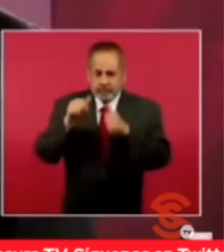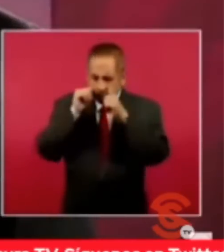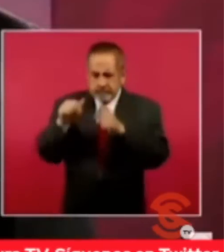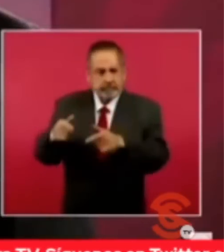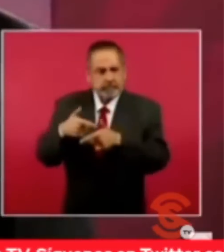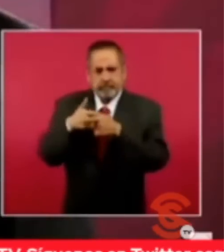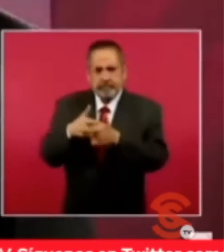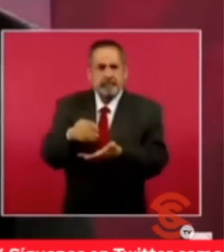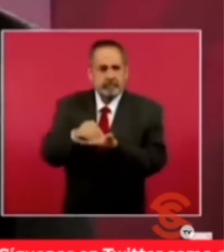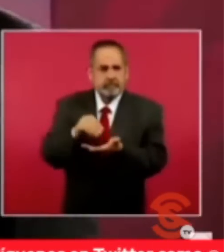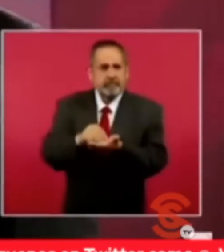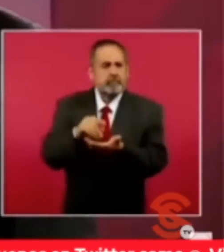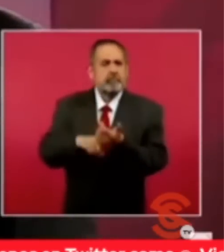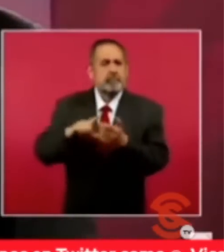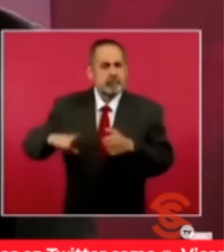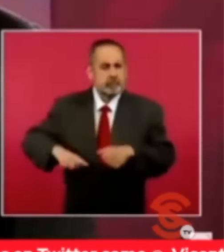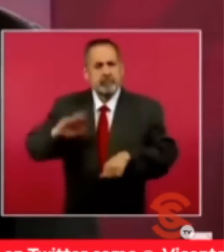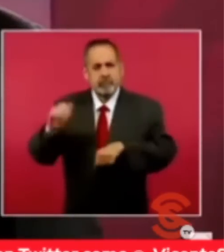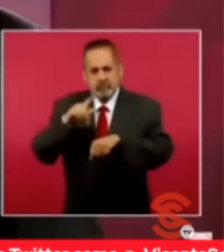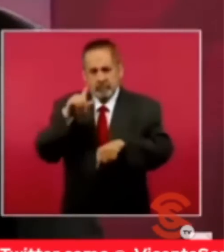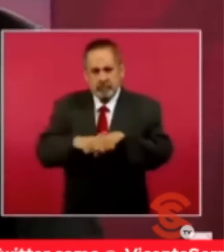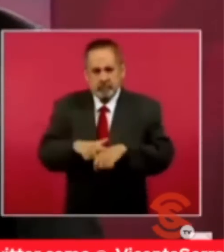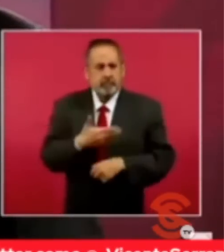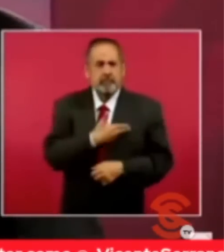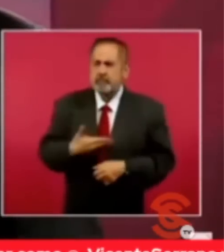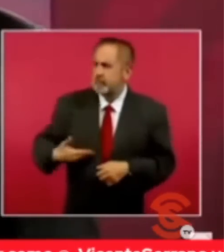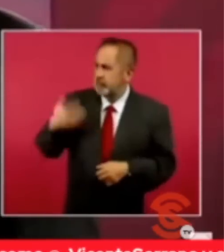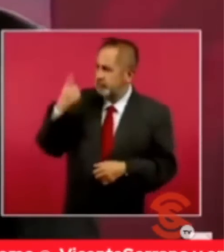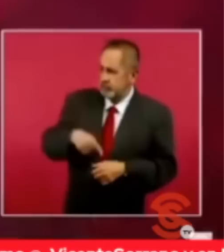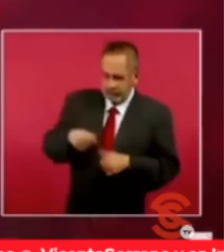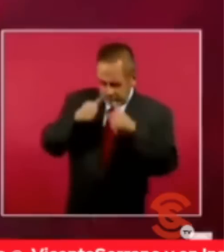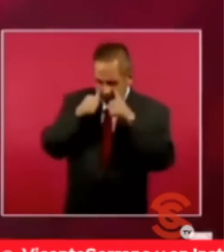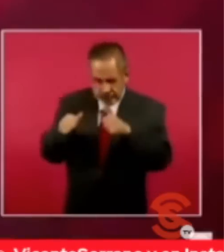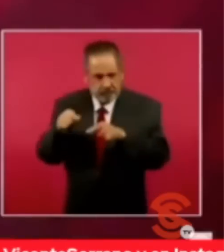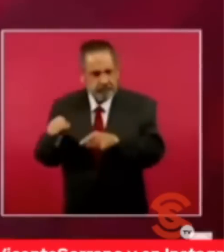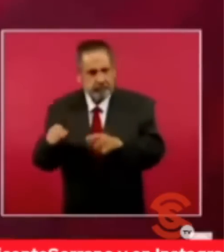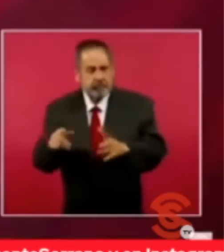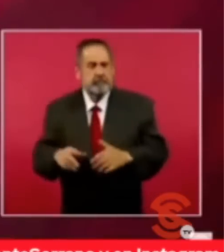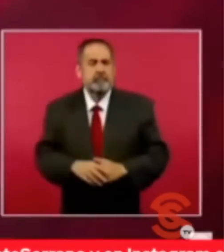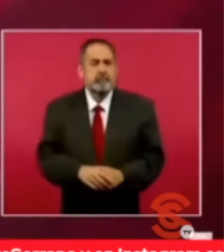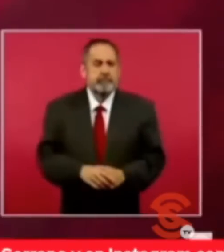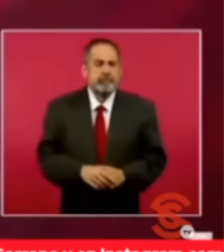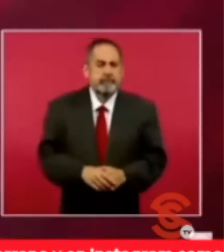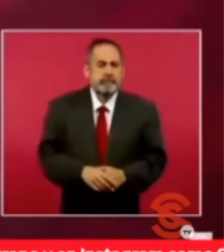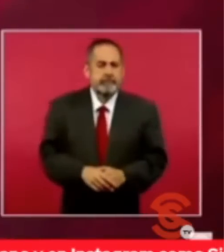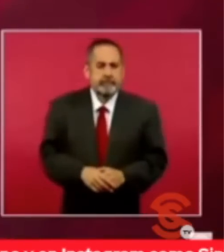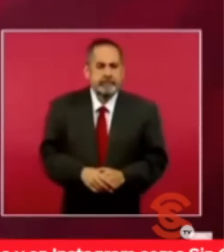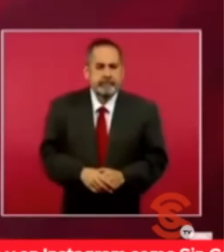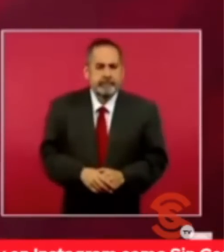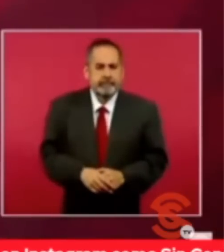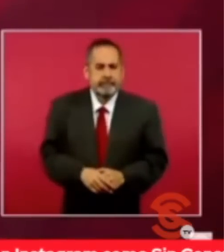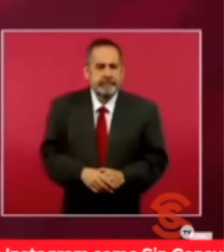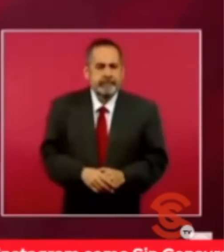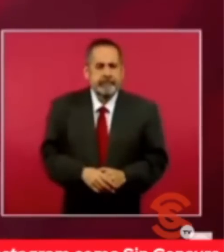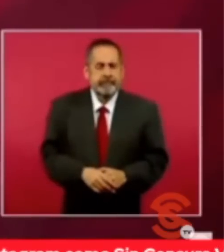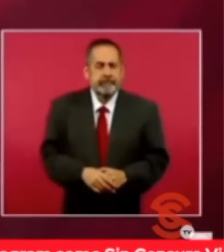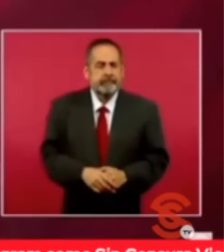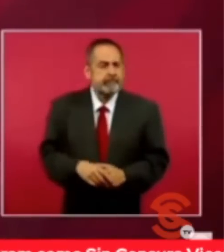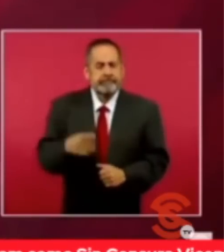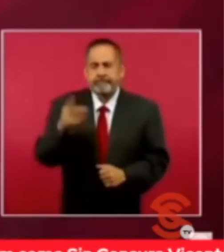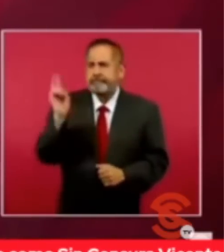atención permanente del gobierno federal por instrucción del presidente, y pues